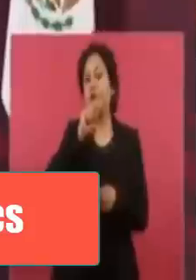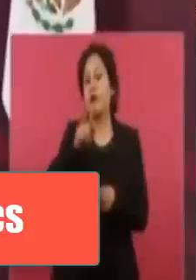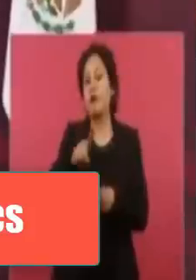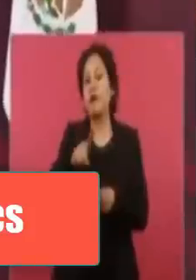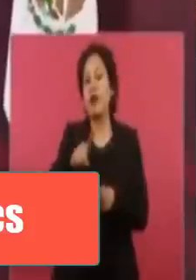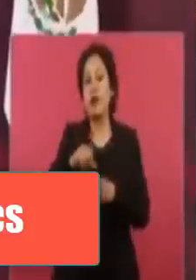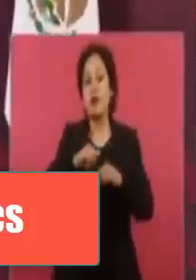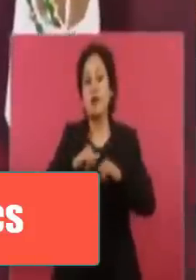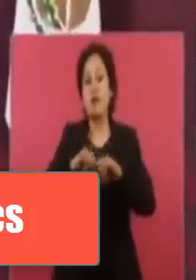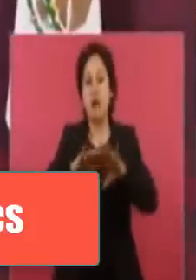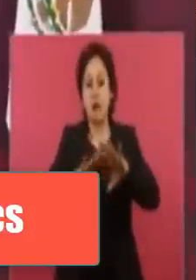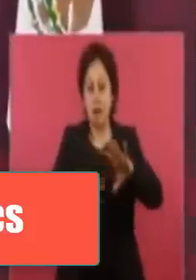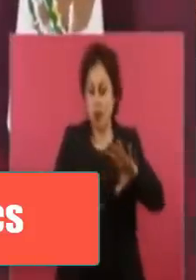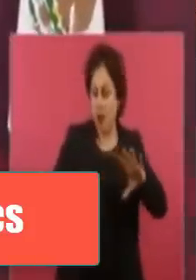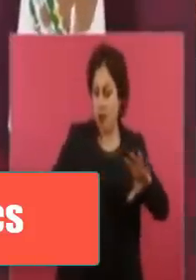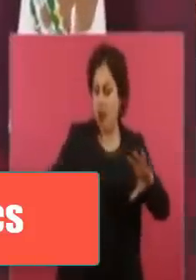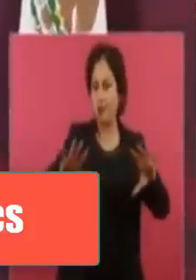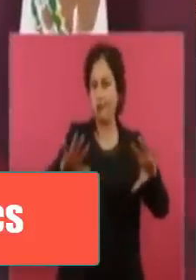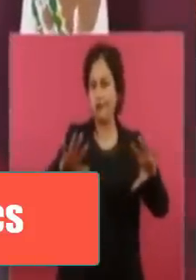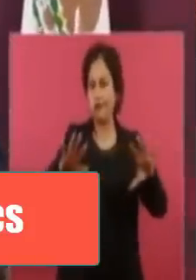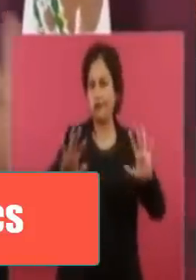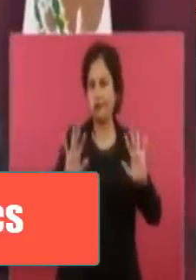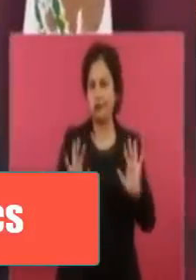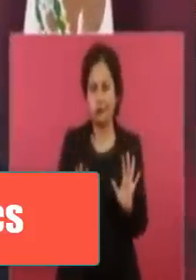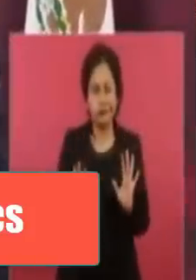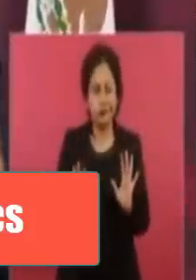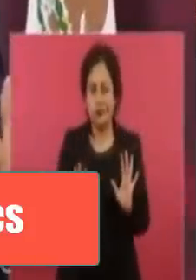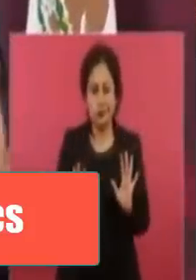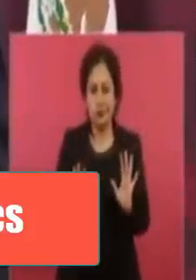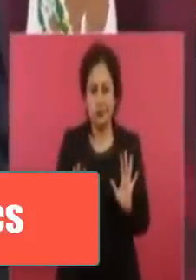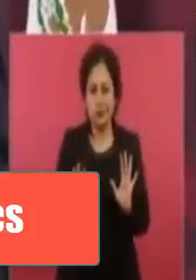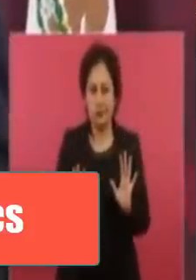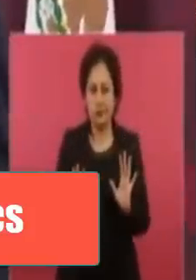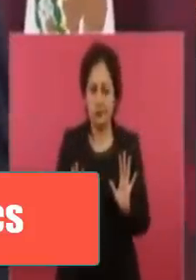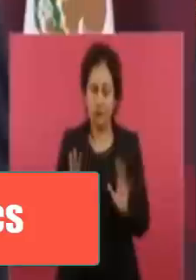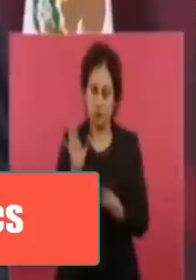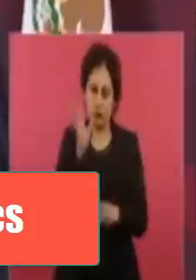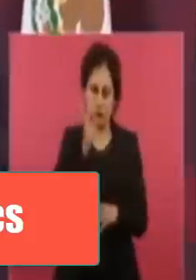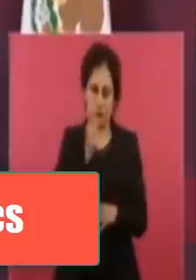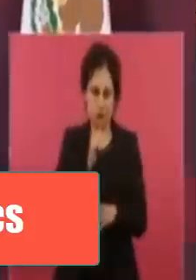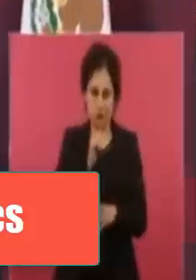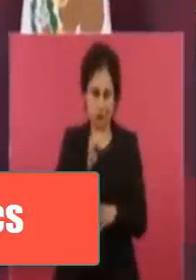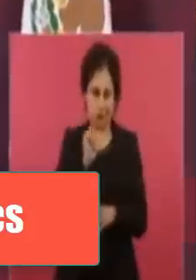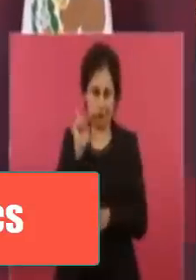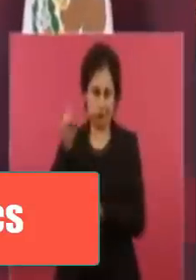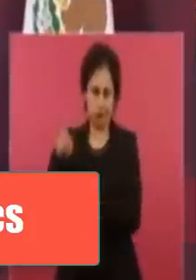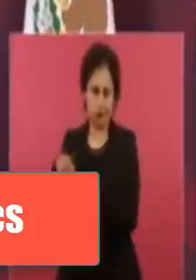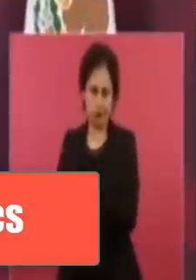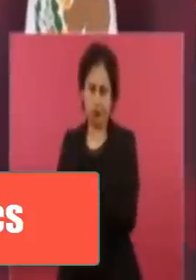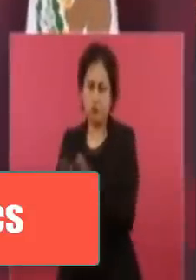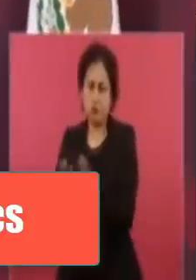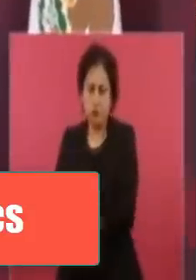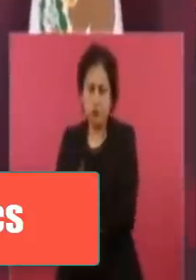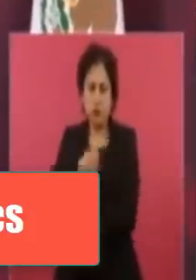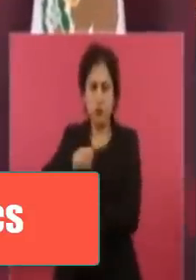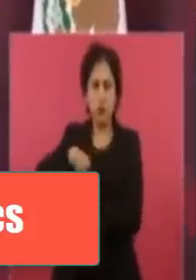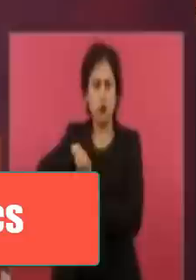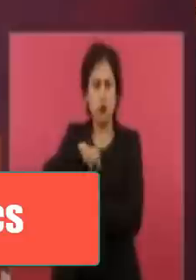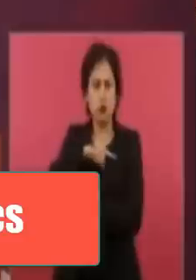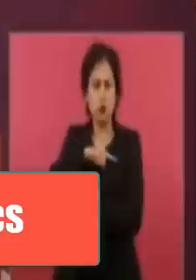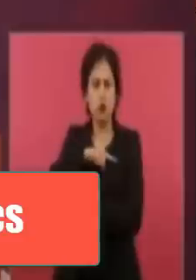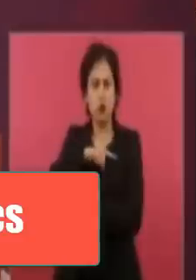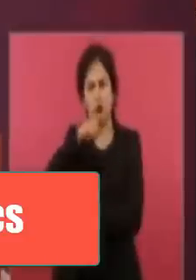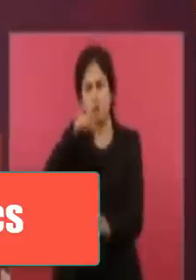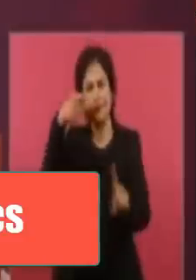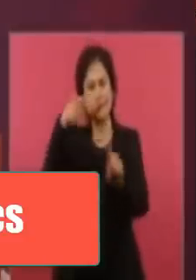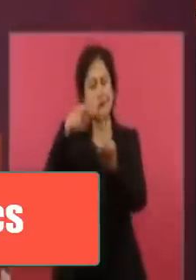regional. Nosotros vamos a continuar fortaleciendo la alianza